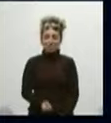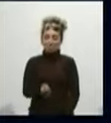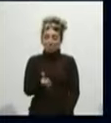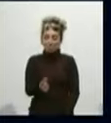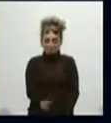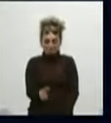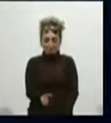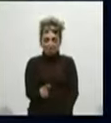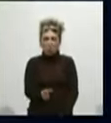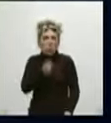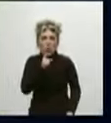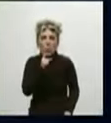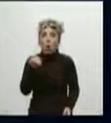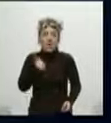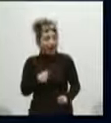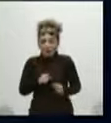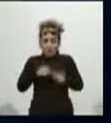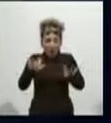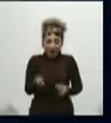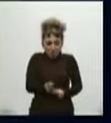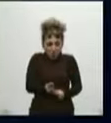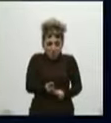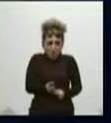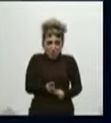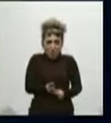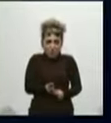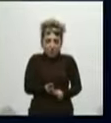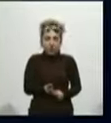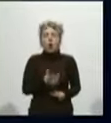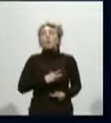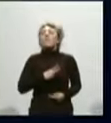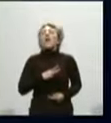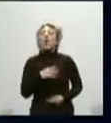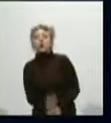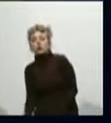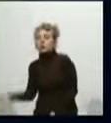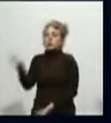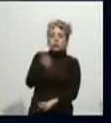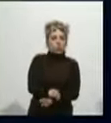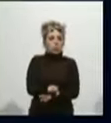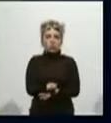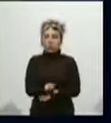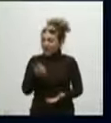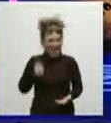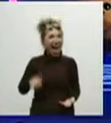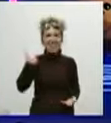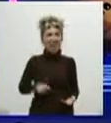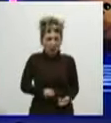¿Cómo? Ya está afuera. Que se la saque, lo denuncio por desacato al tribunal. Dice, ya está afuera,